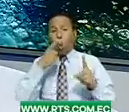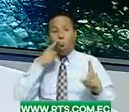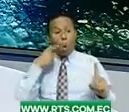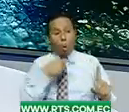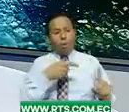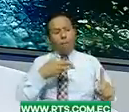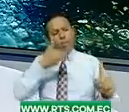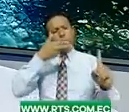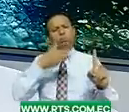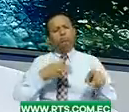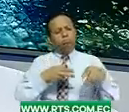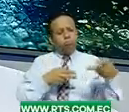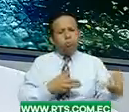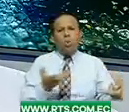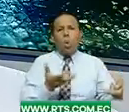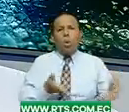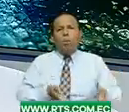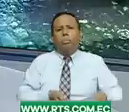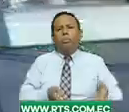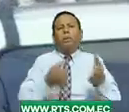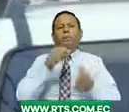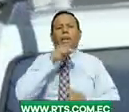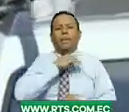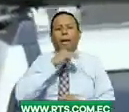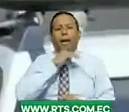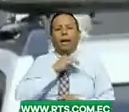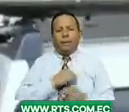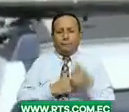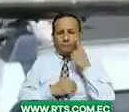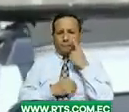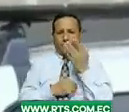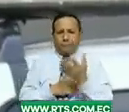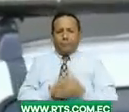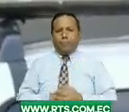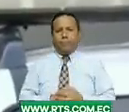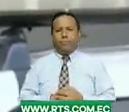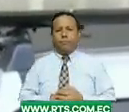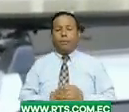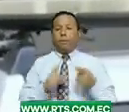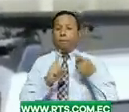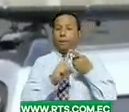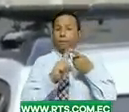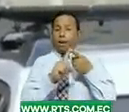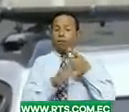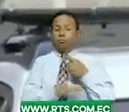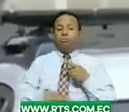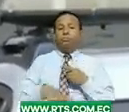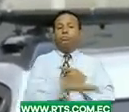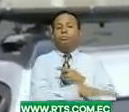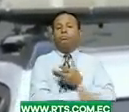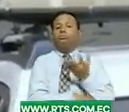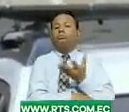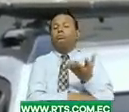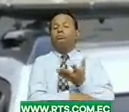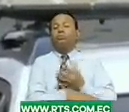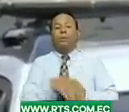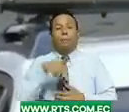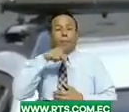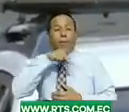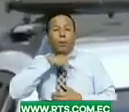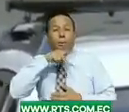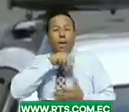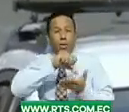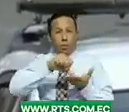El primer suceso se registró en el sector de San Pablo, en la ciudad de Puerto Viejo. En el interior de un taxi amarillo se encontraban